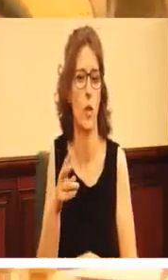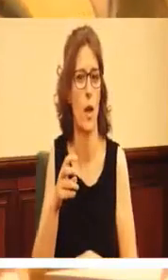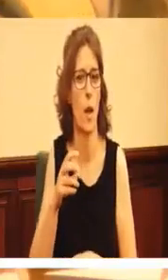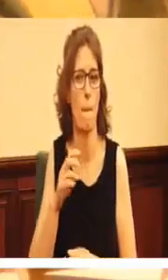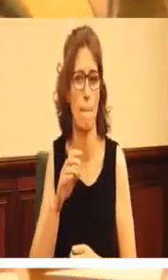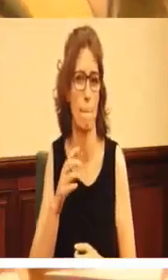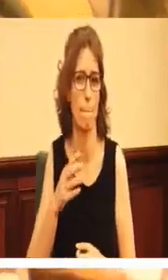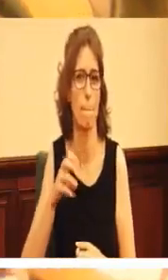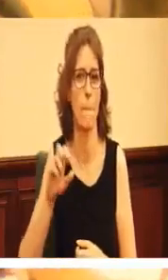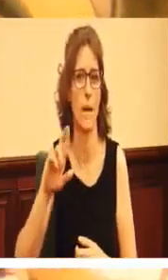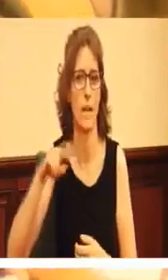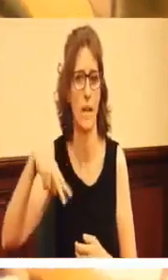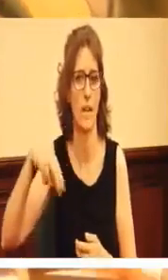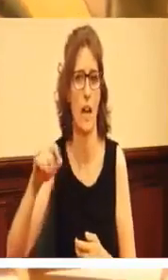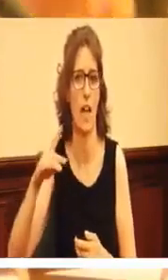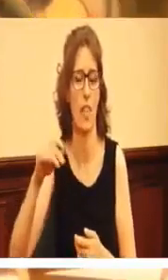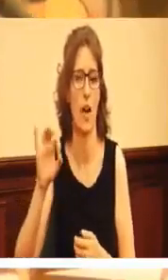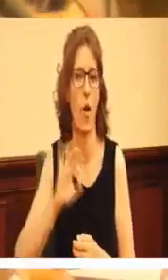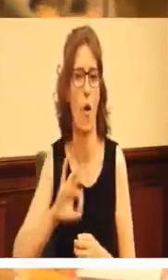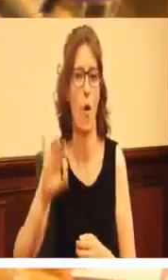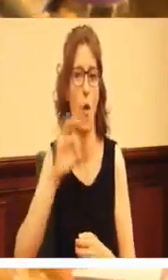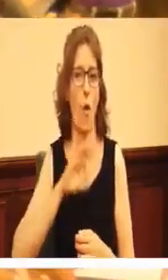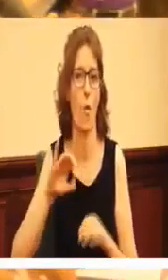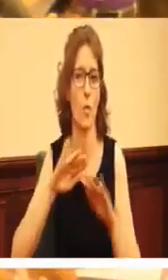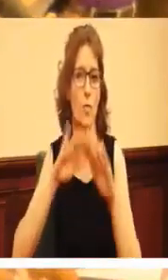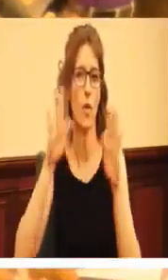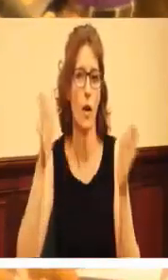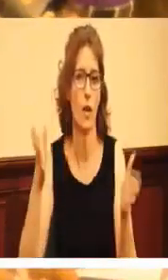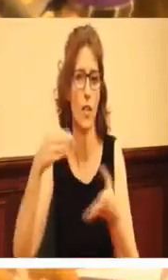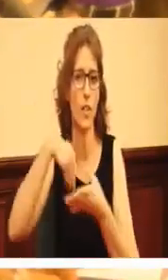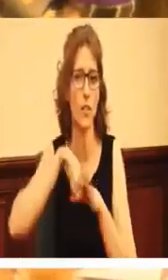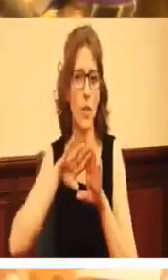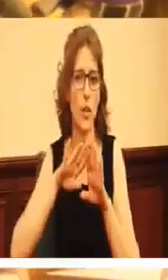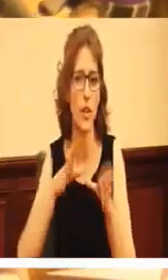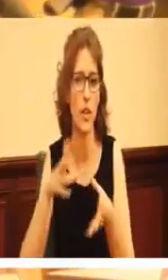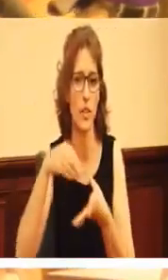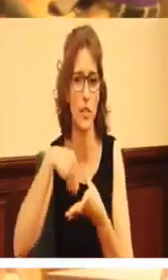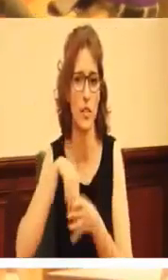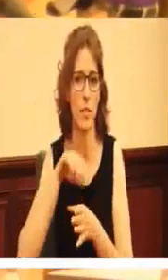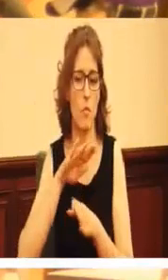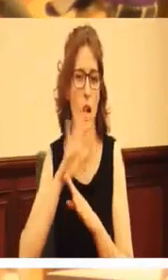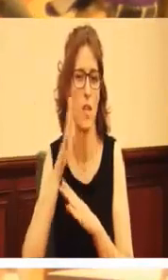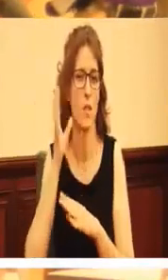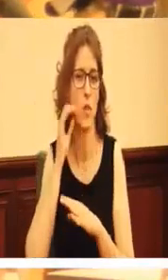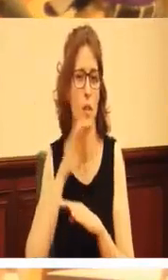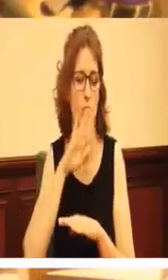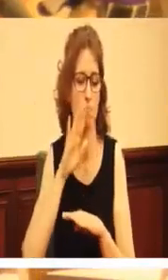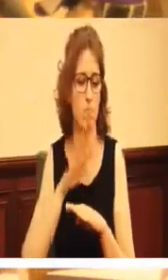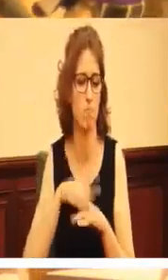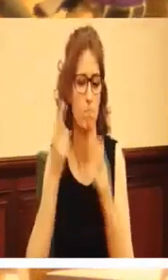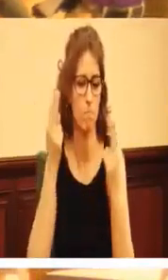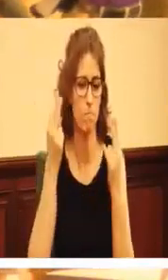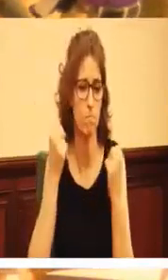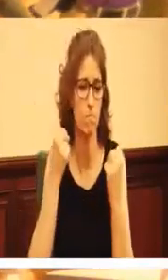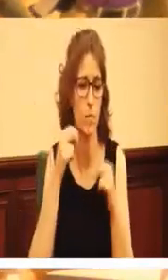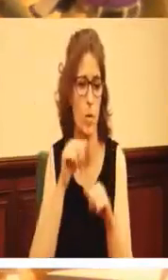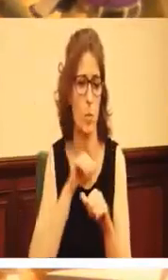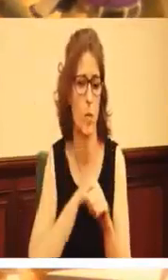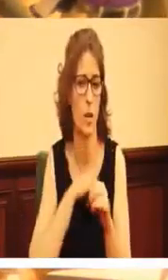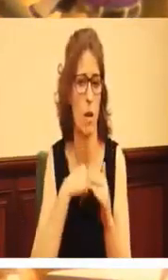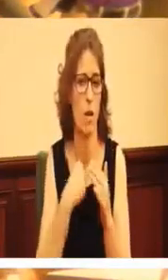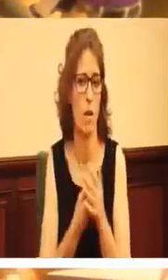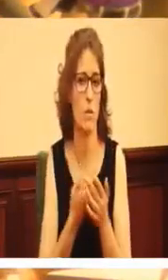o a que todo quede tapadito en el calor del hogar y la mujer tenga que agachar la cabeza y esperar a que